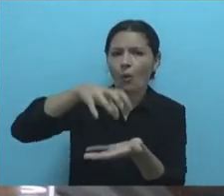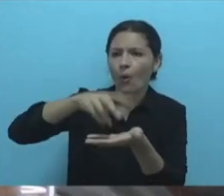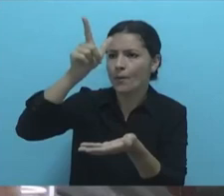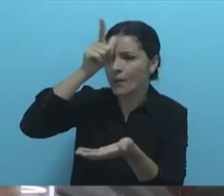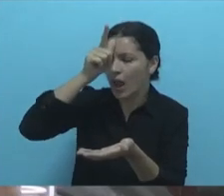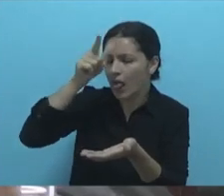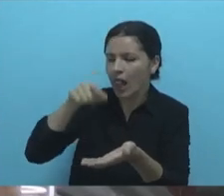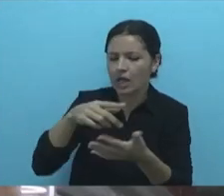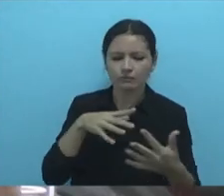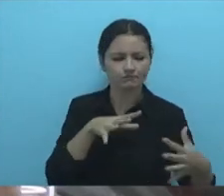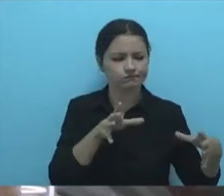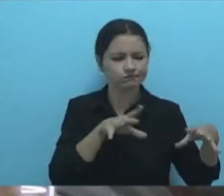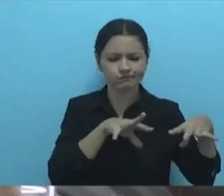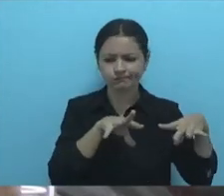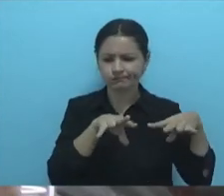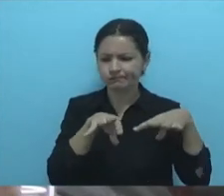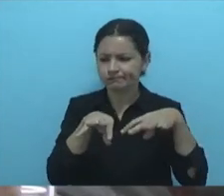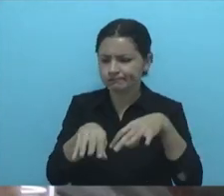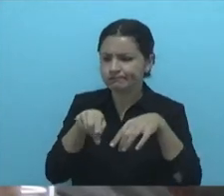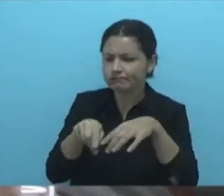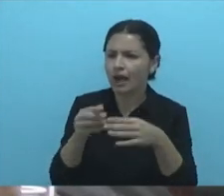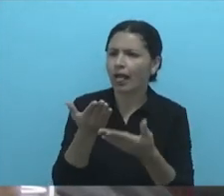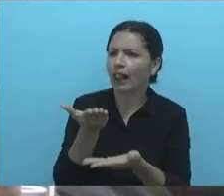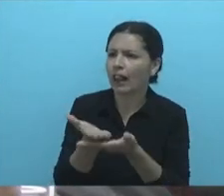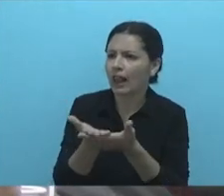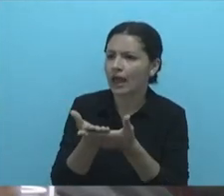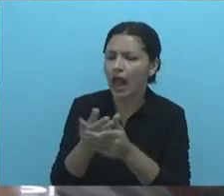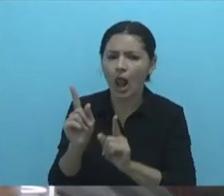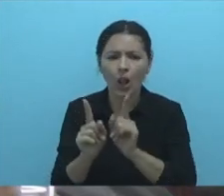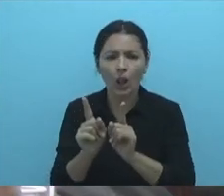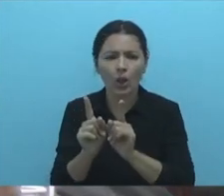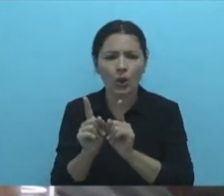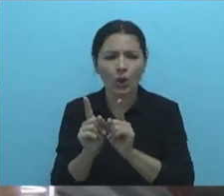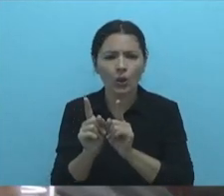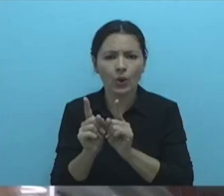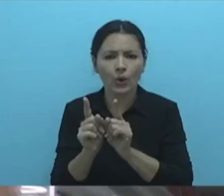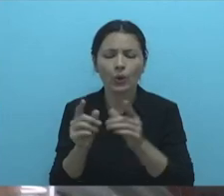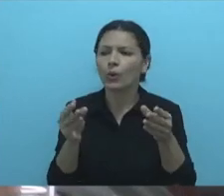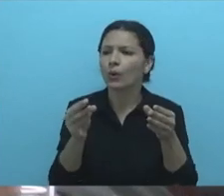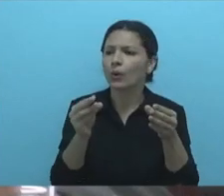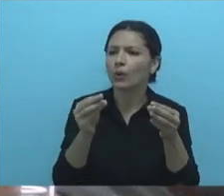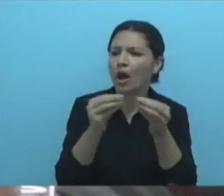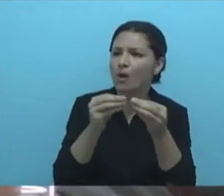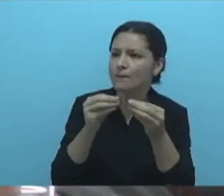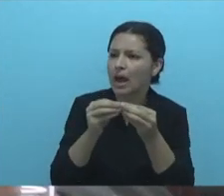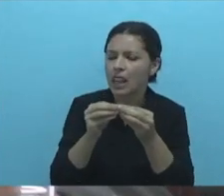para que dejaran libres a las compañeras que habían sido detenidas por el simple hecho de estar en la calle